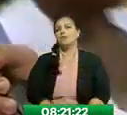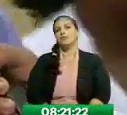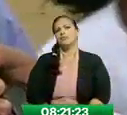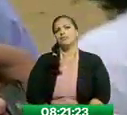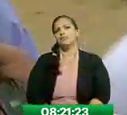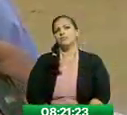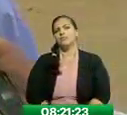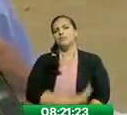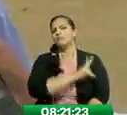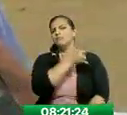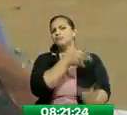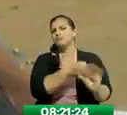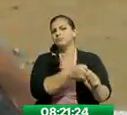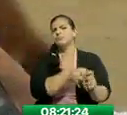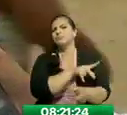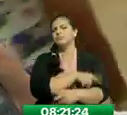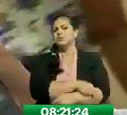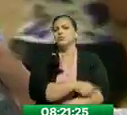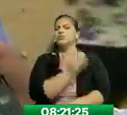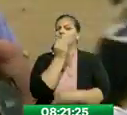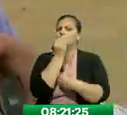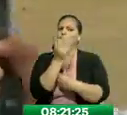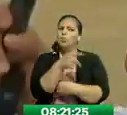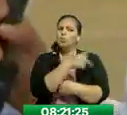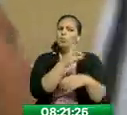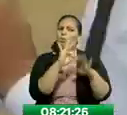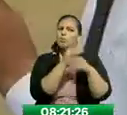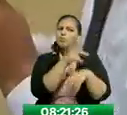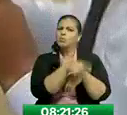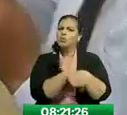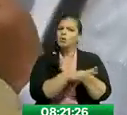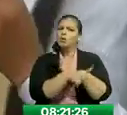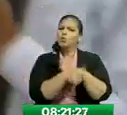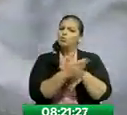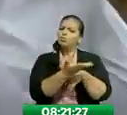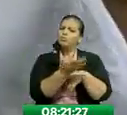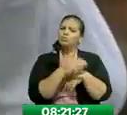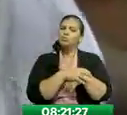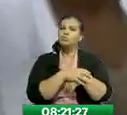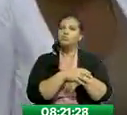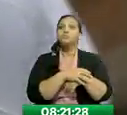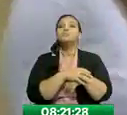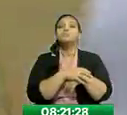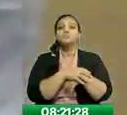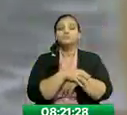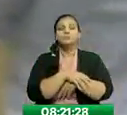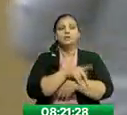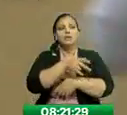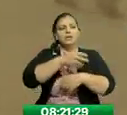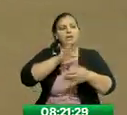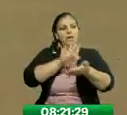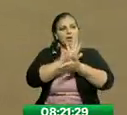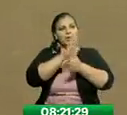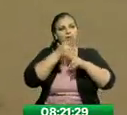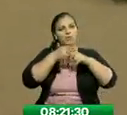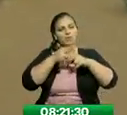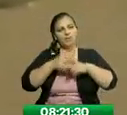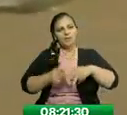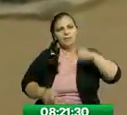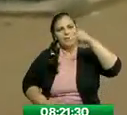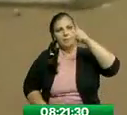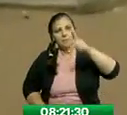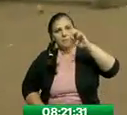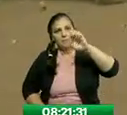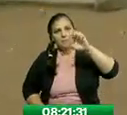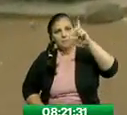no pueden salir de aquí porque también las cogen y las asaltan. Muchas gracias. La escuela es Pedro Vicente Maldonado.